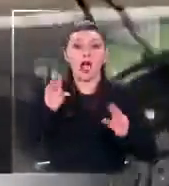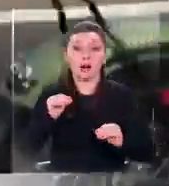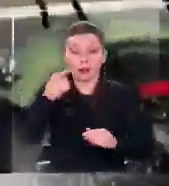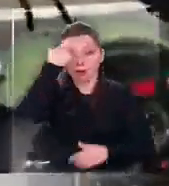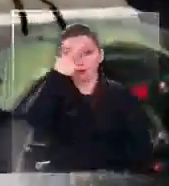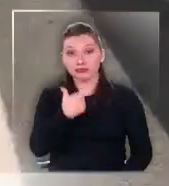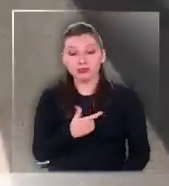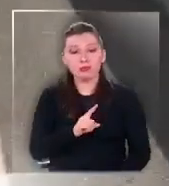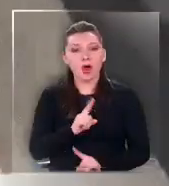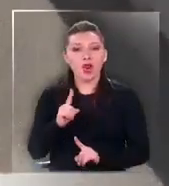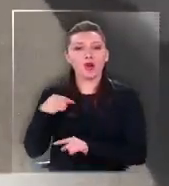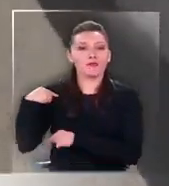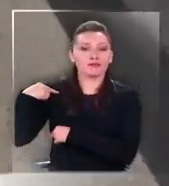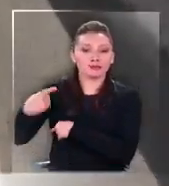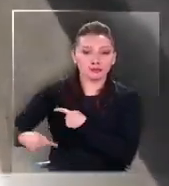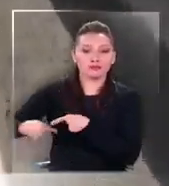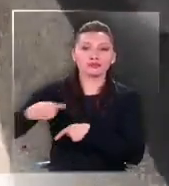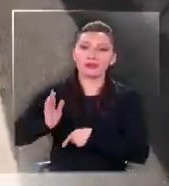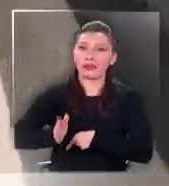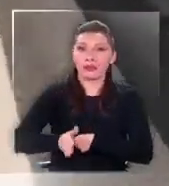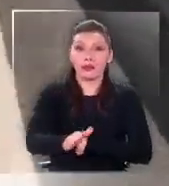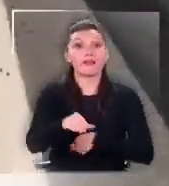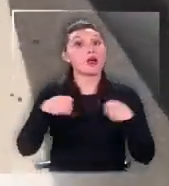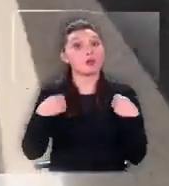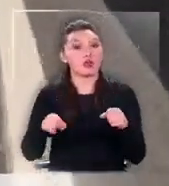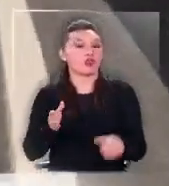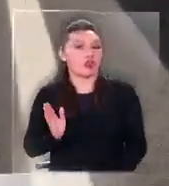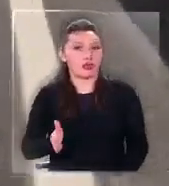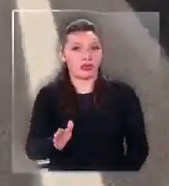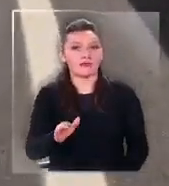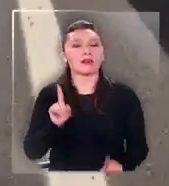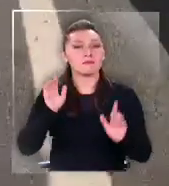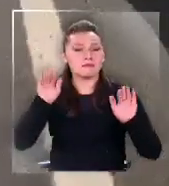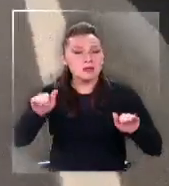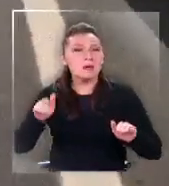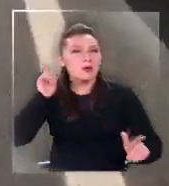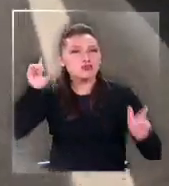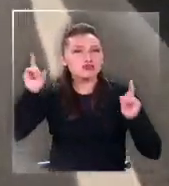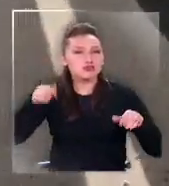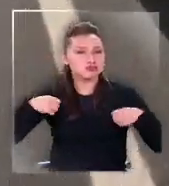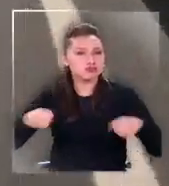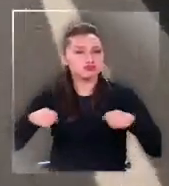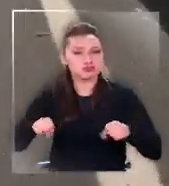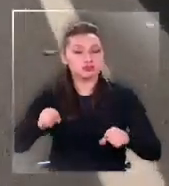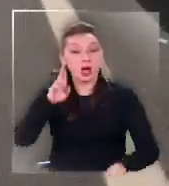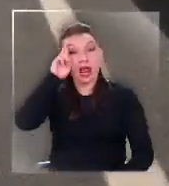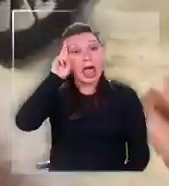pero no su legado. Las Harley siguen allí, con ese rugido que en el recuerdo y